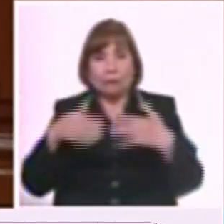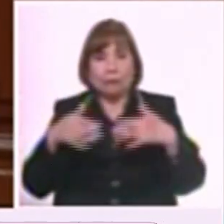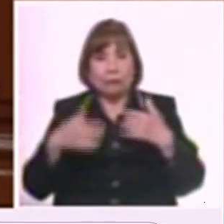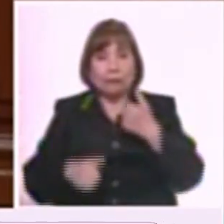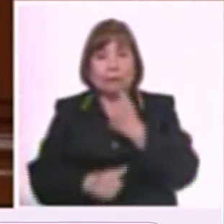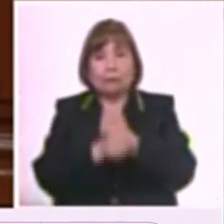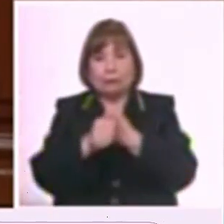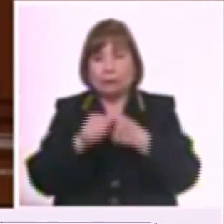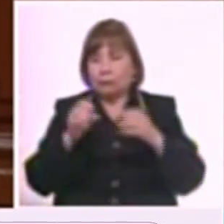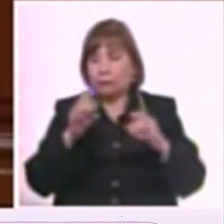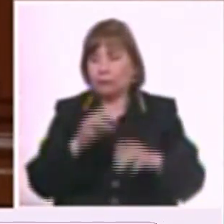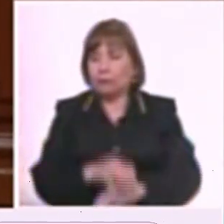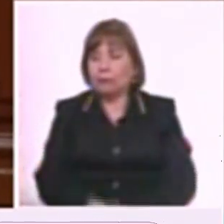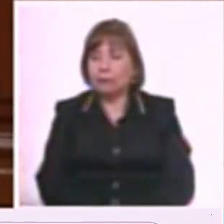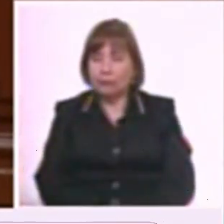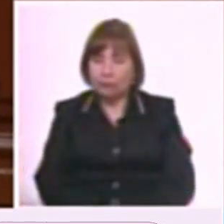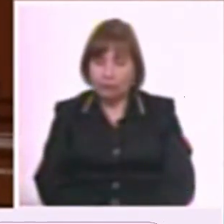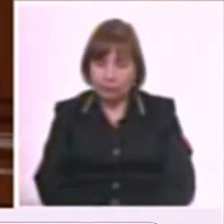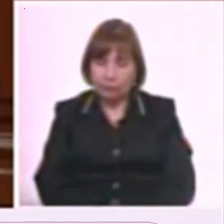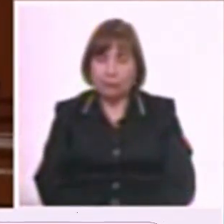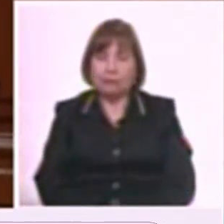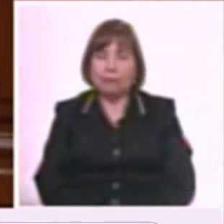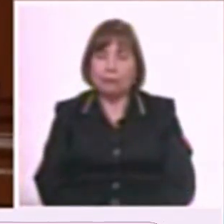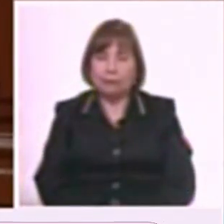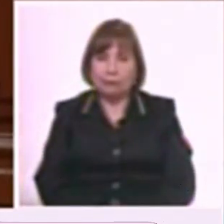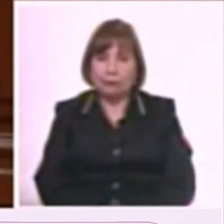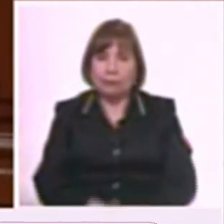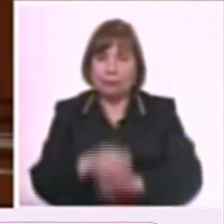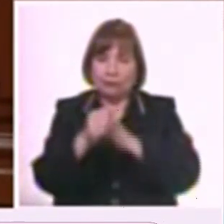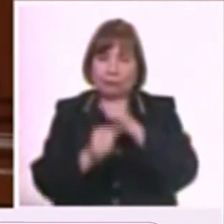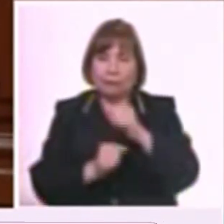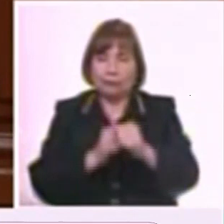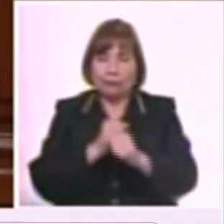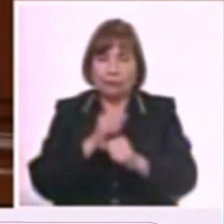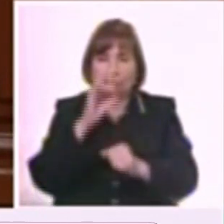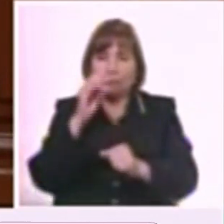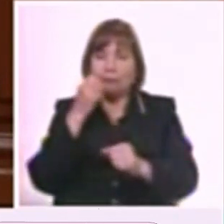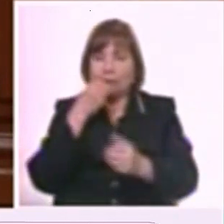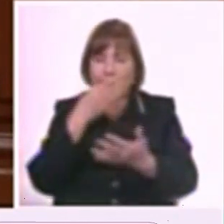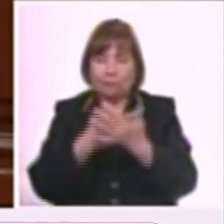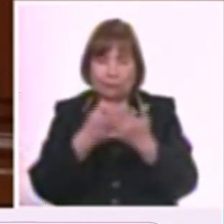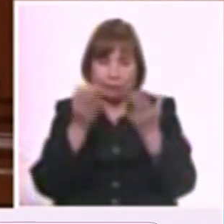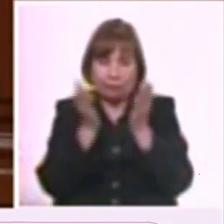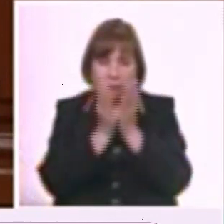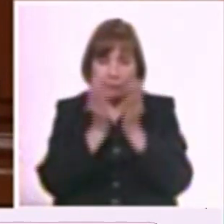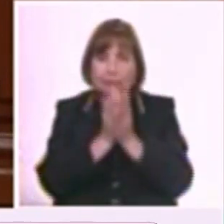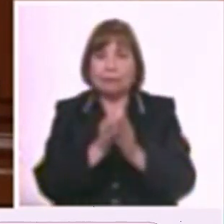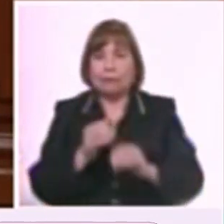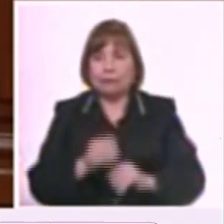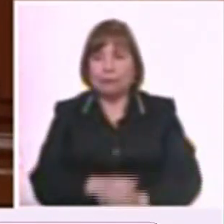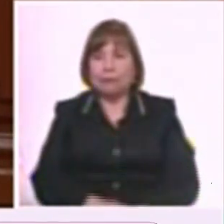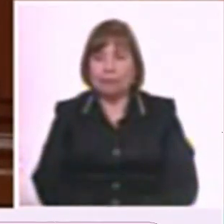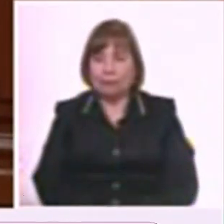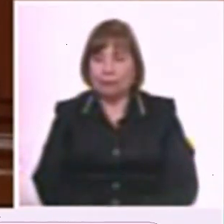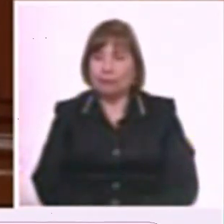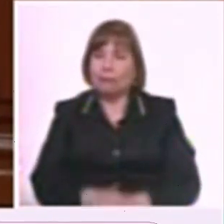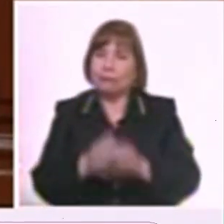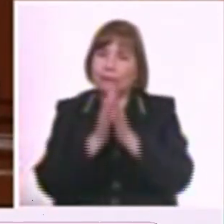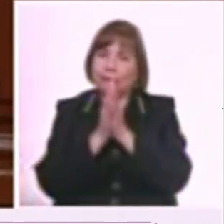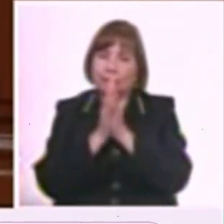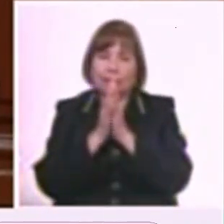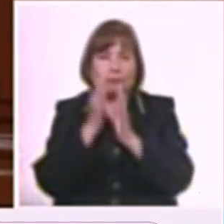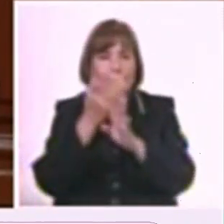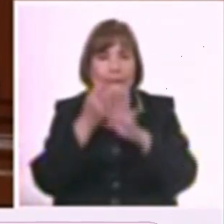Señores congresistas, en el sector de educación, en los últimos días hemos estado conversando con muchos señores congresistas preocupados por este